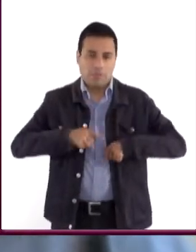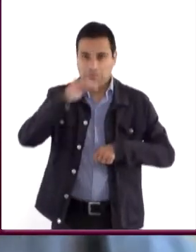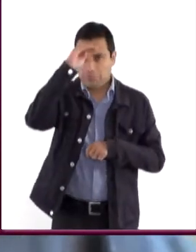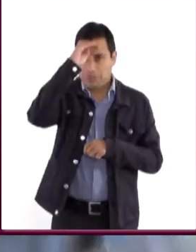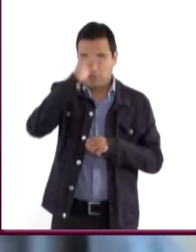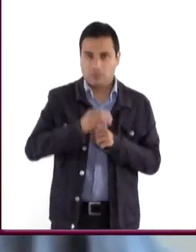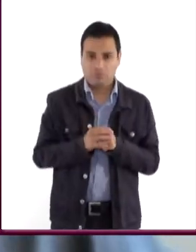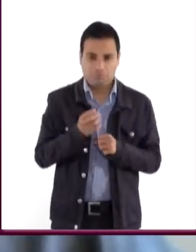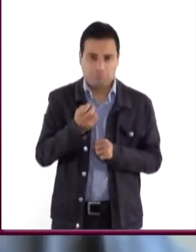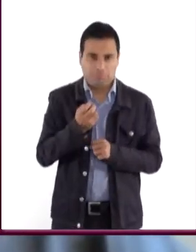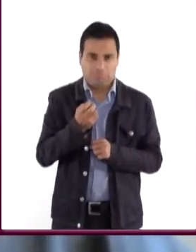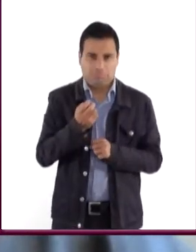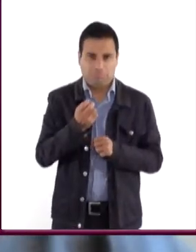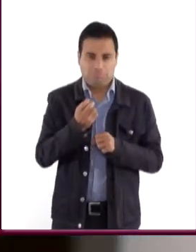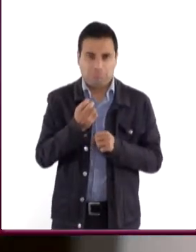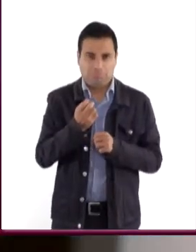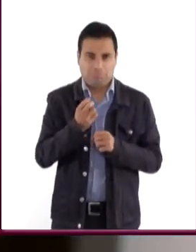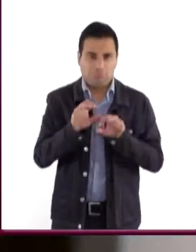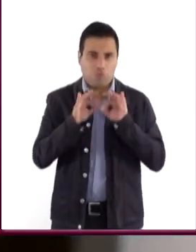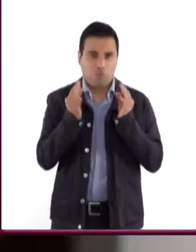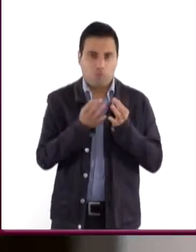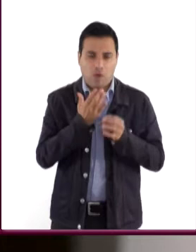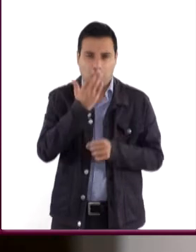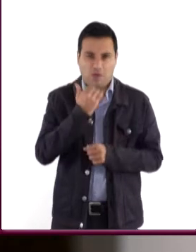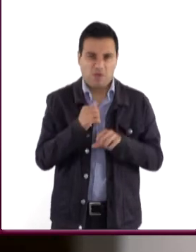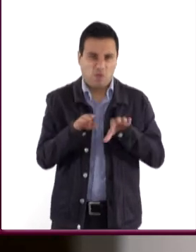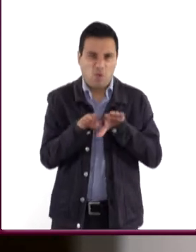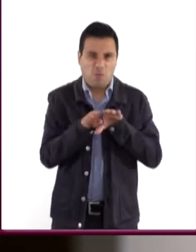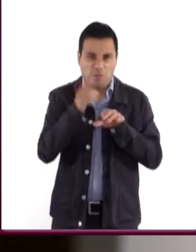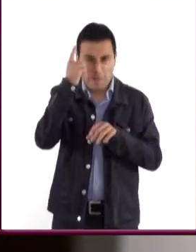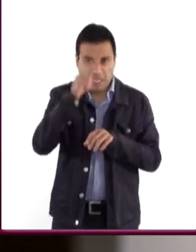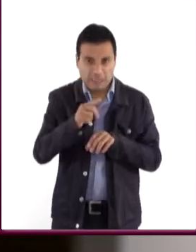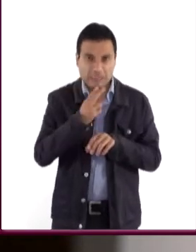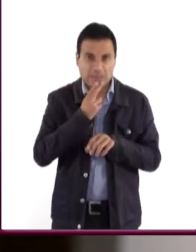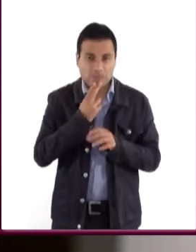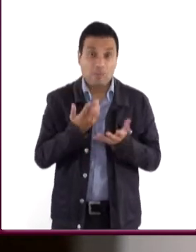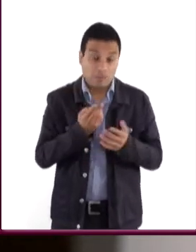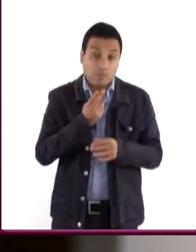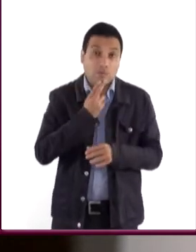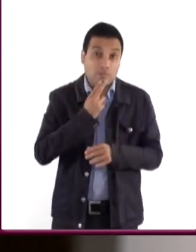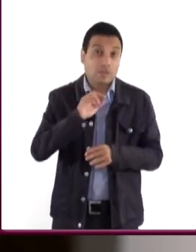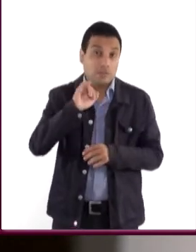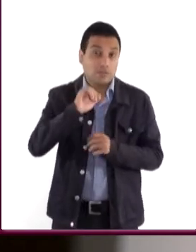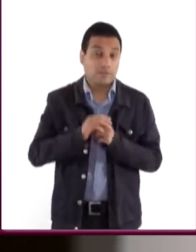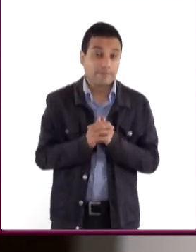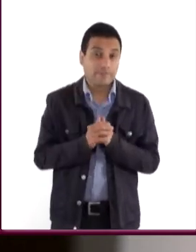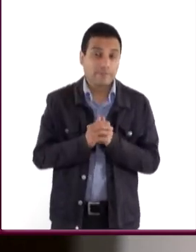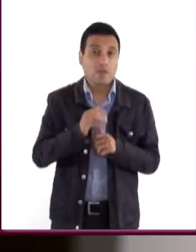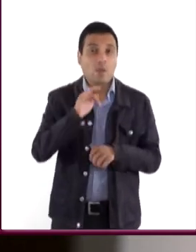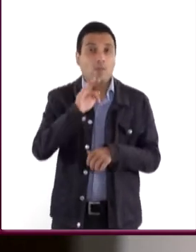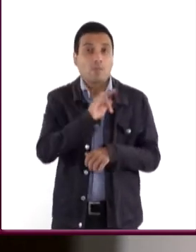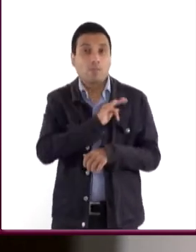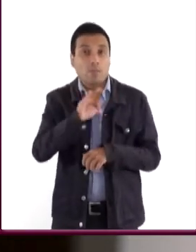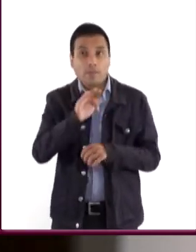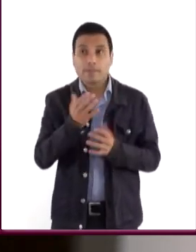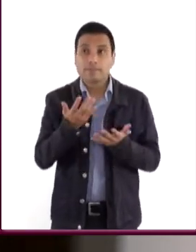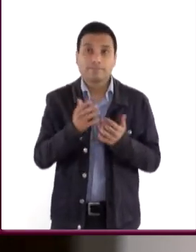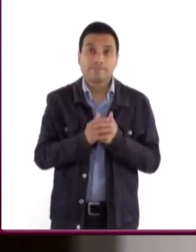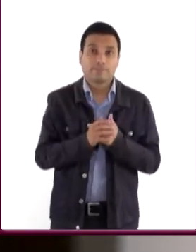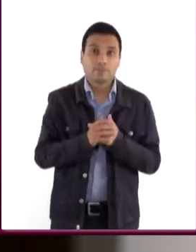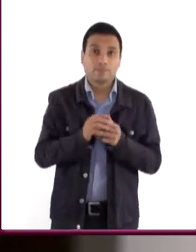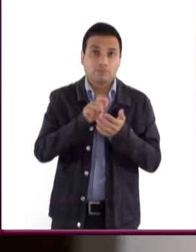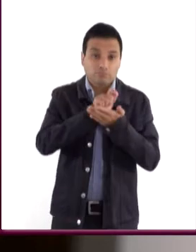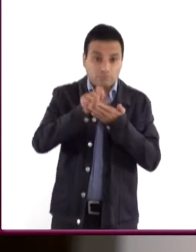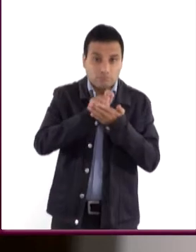tan útil es la solución sin una fórmula, pero resulta que es bastante útil. Se pueden resolver numéricamente estas ecuaciones